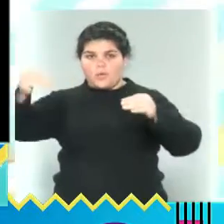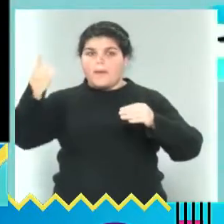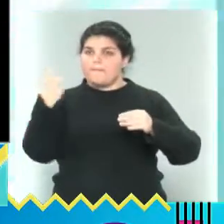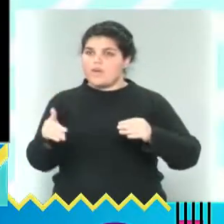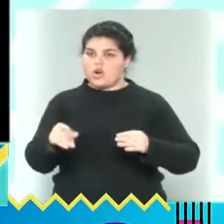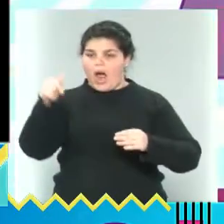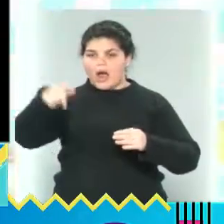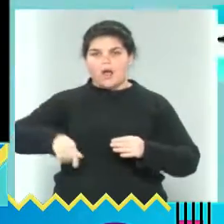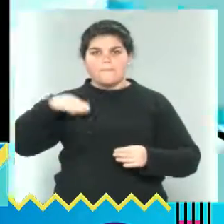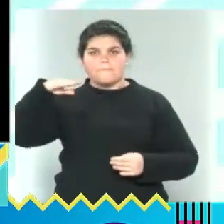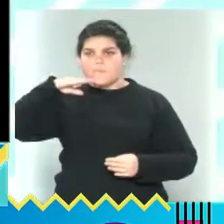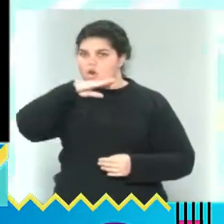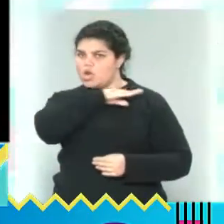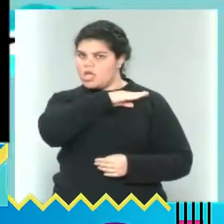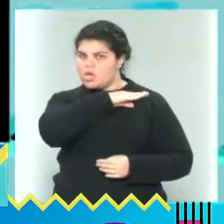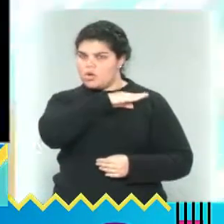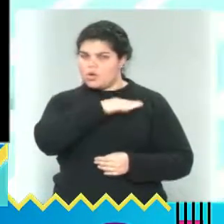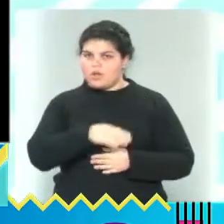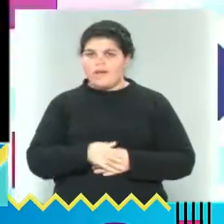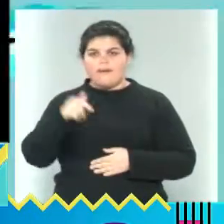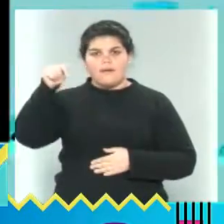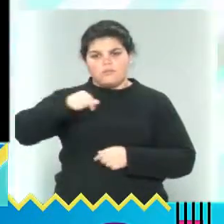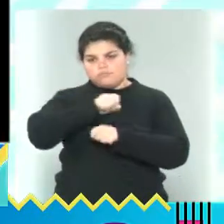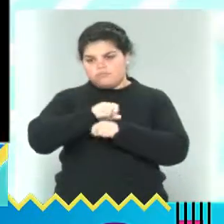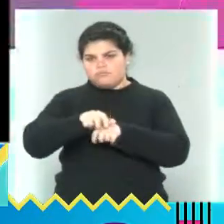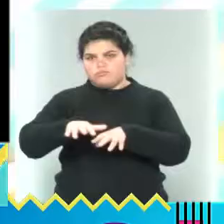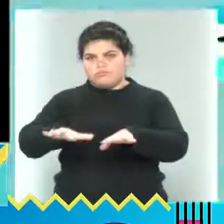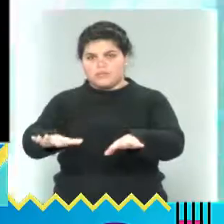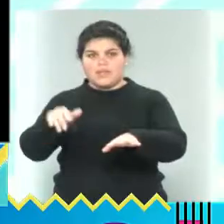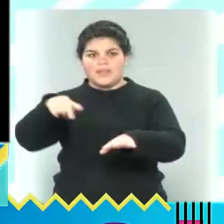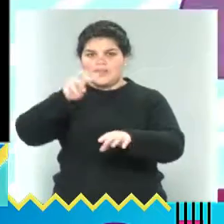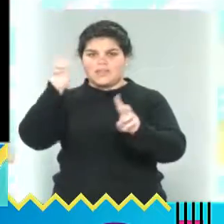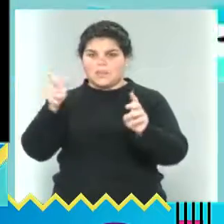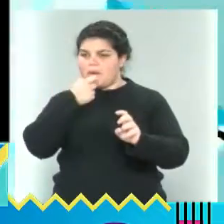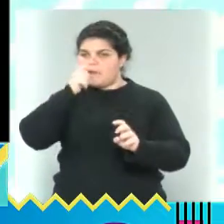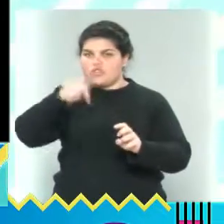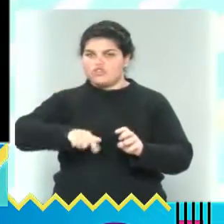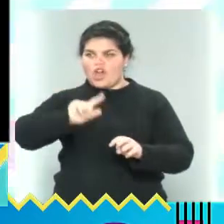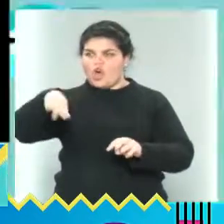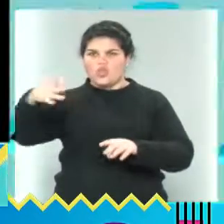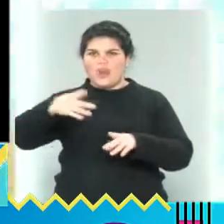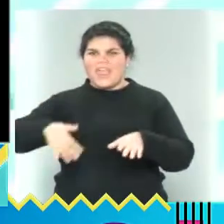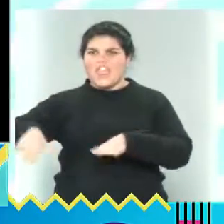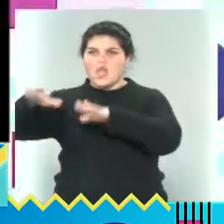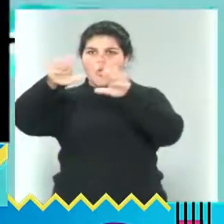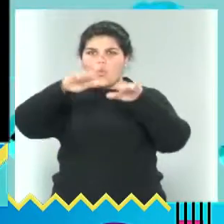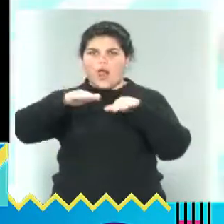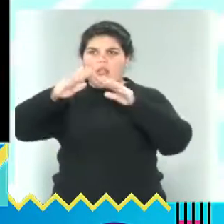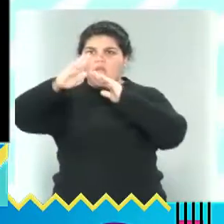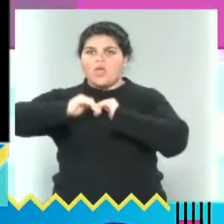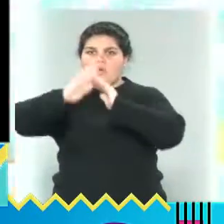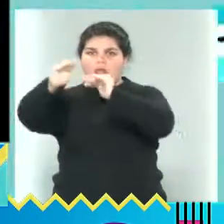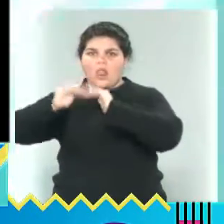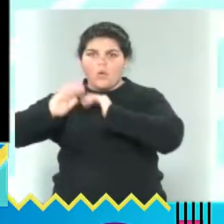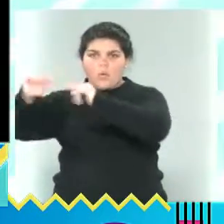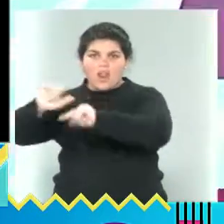prolijidad y otros adjetivos que podríamos ponerle que se hace en Mendoza, no hay muchos. Y por ejemplo, respecto del